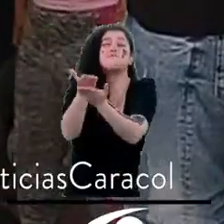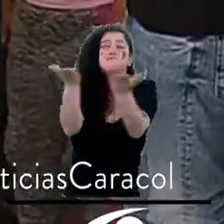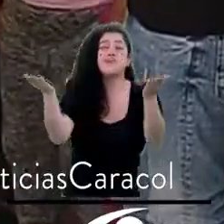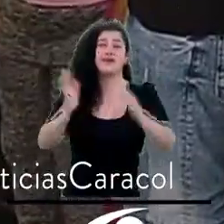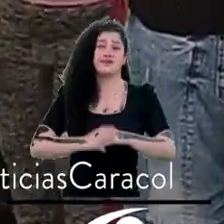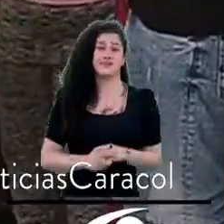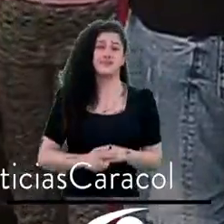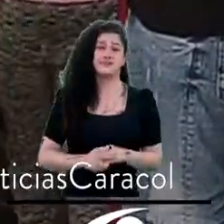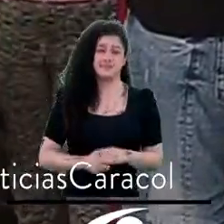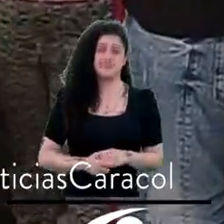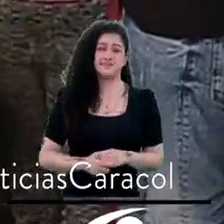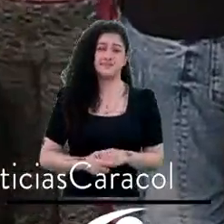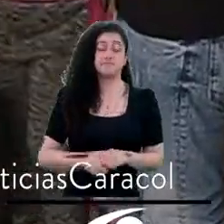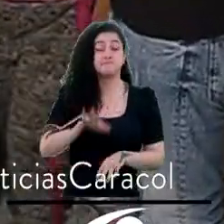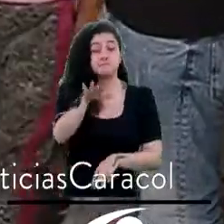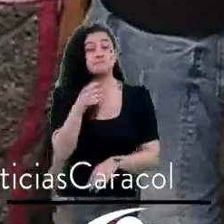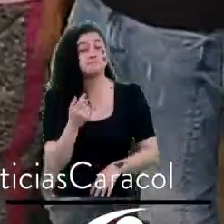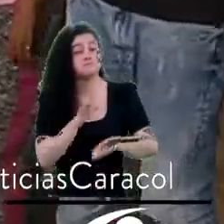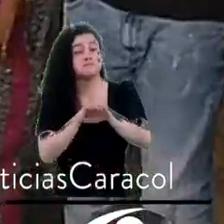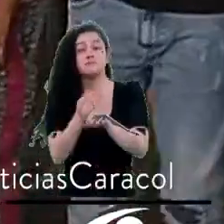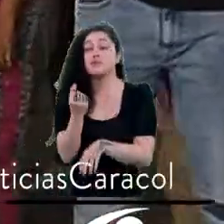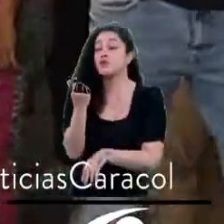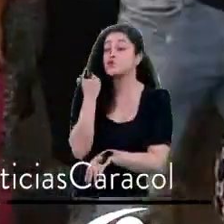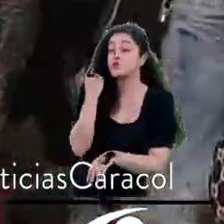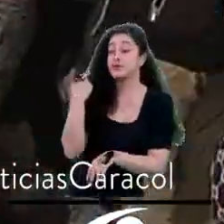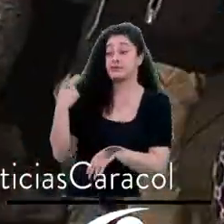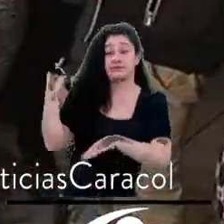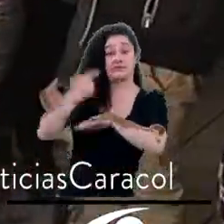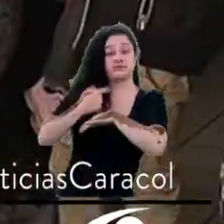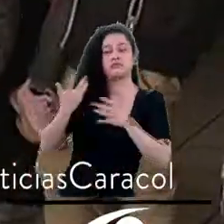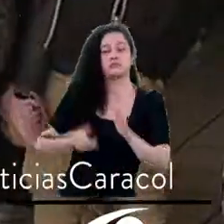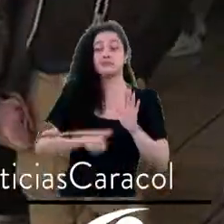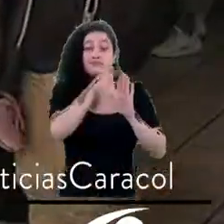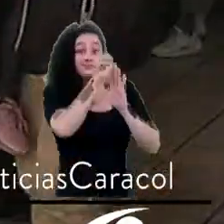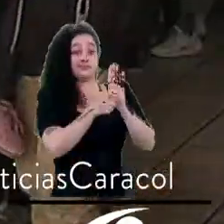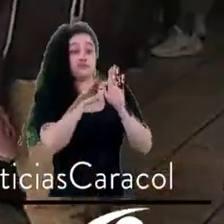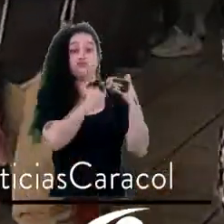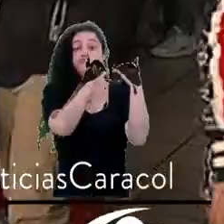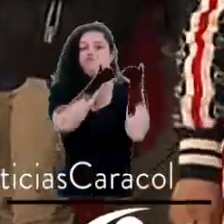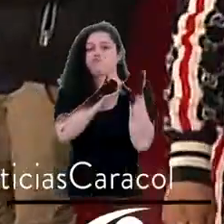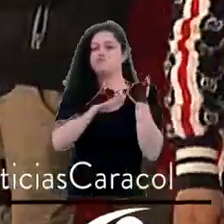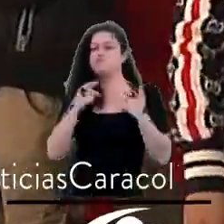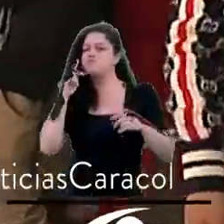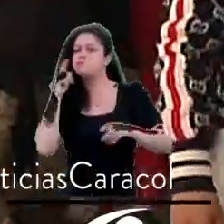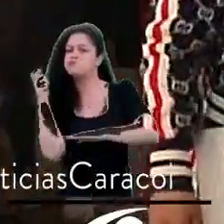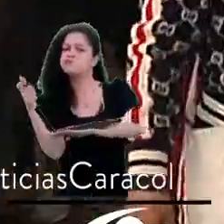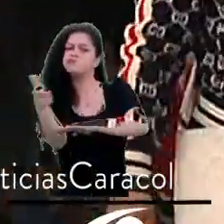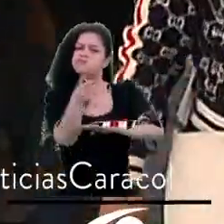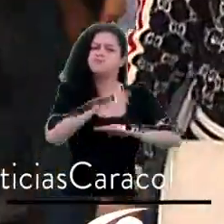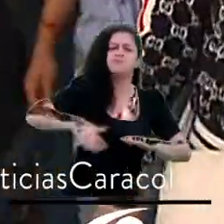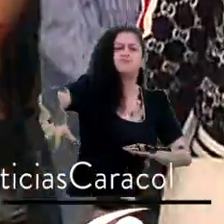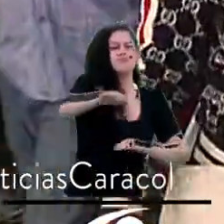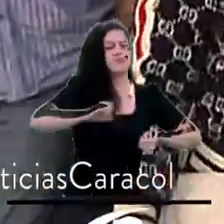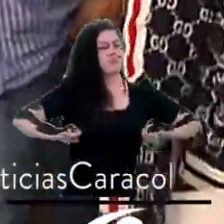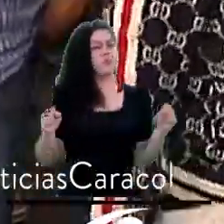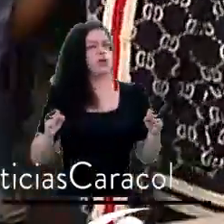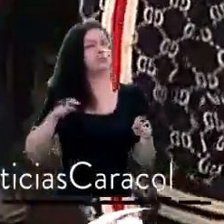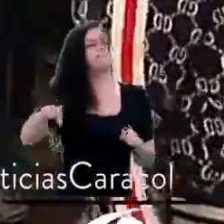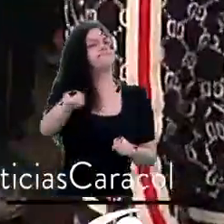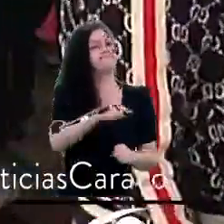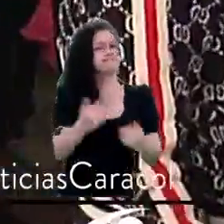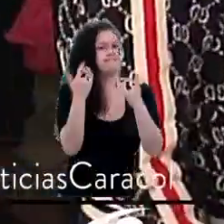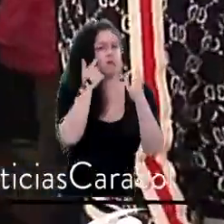Hace pocos minutos la Personería de Bogotá alertó al distrito en vista de esta situación, pues según la Personería no hay